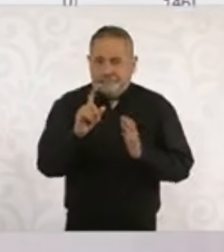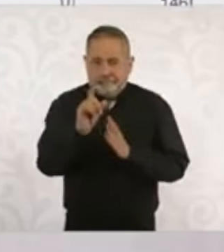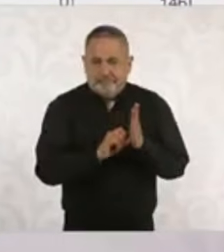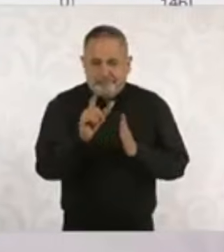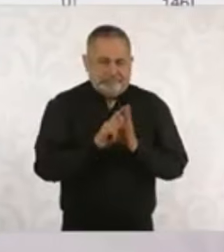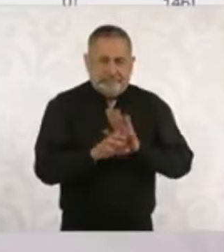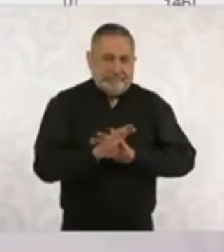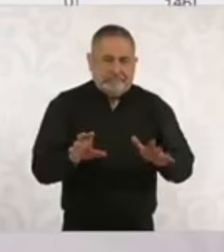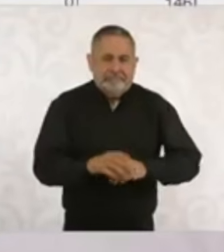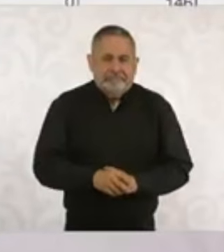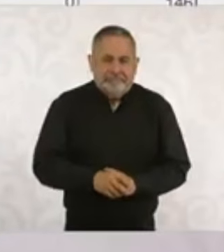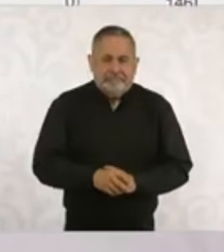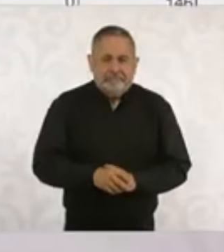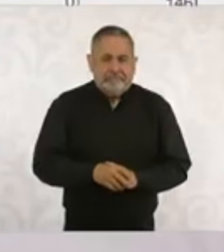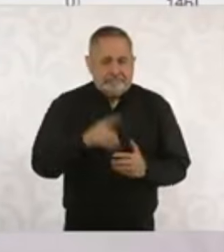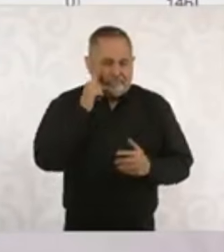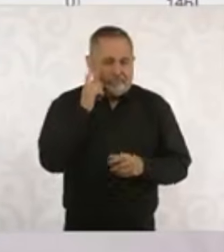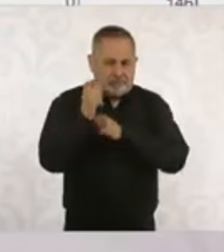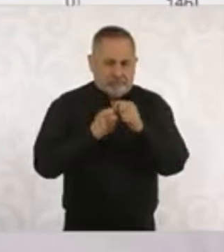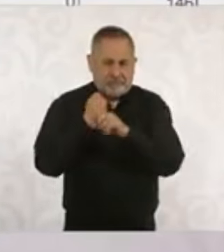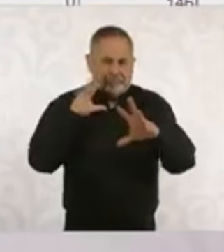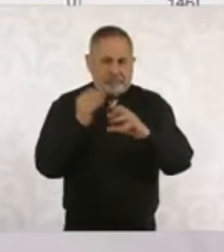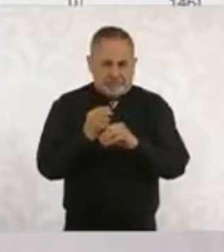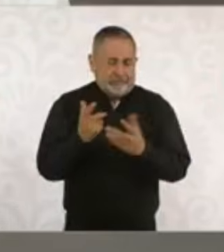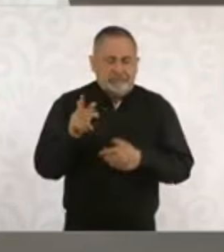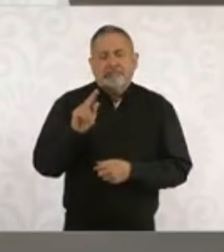eso es anual, ¿no? Los 85,000.